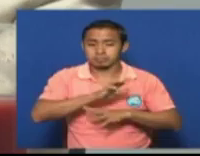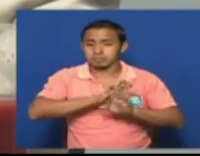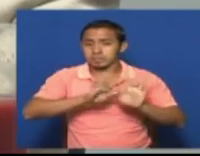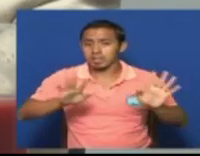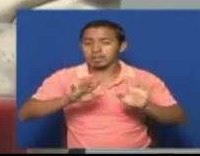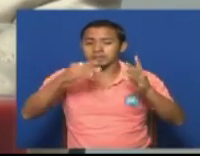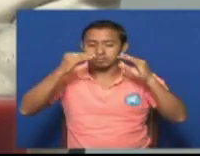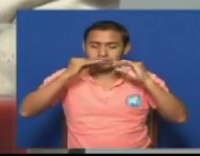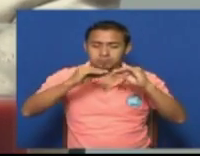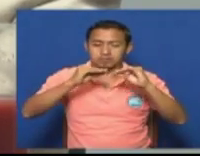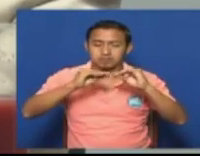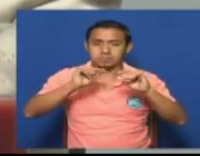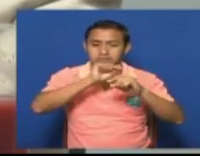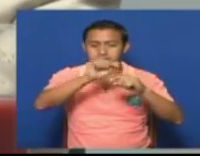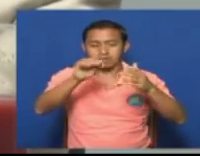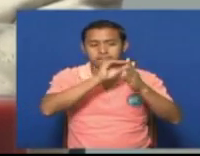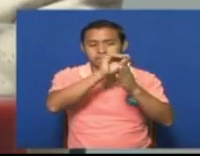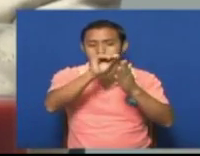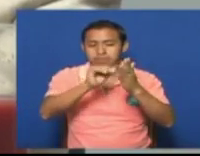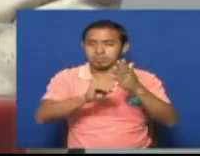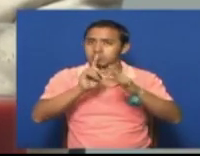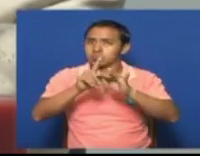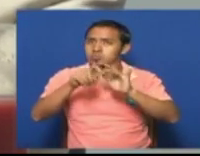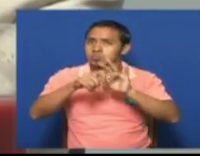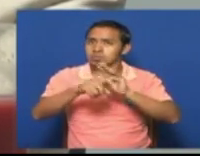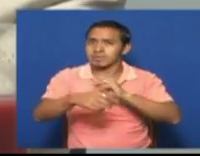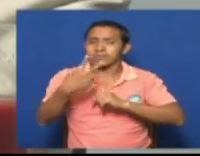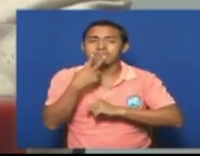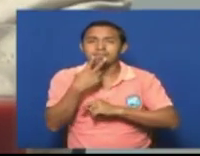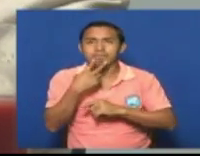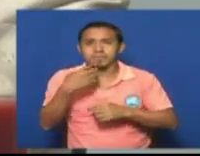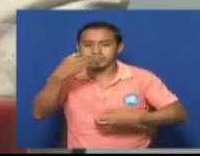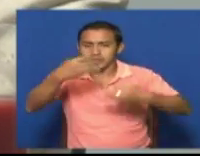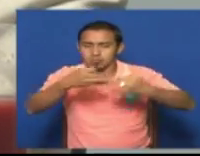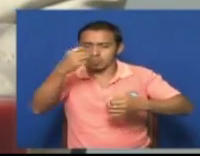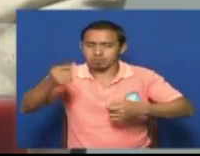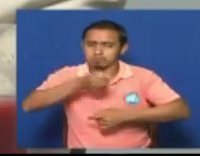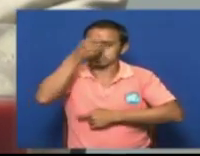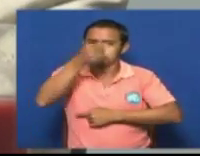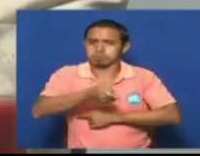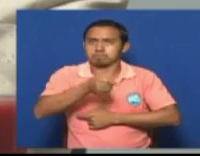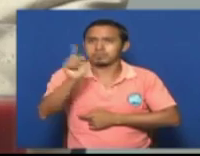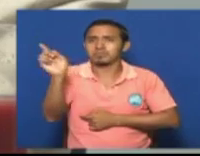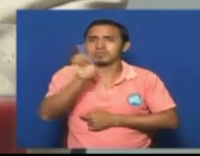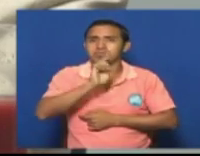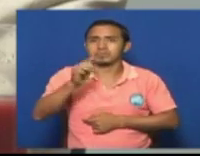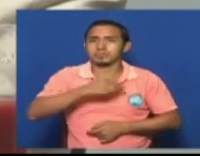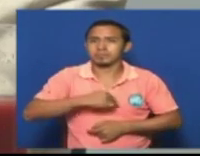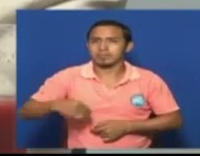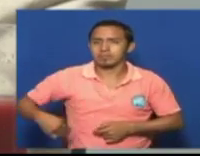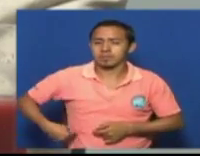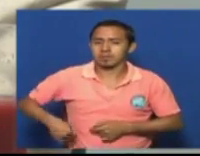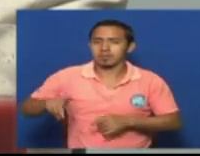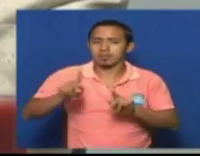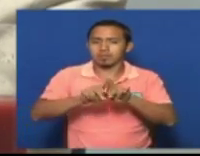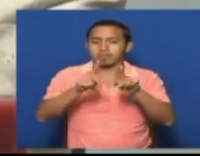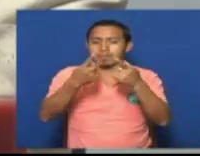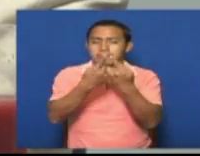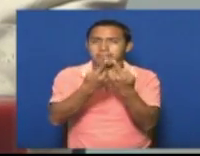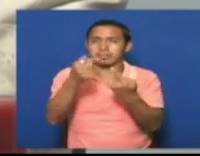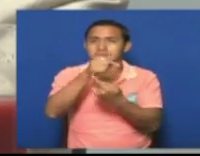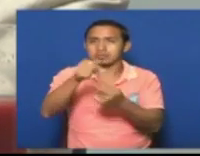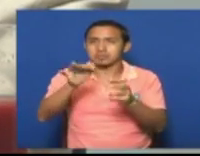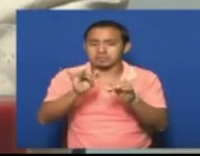justicia educativa pedagógica socio educativa y no una justicia castigadora desde el ministerio público se ha creado una